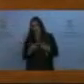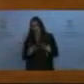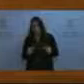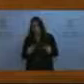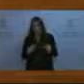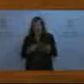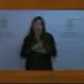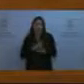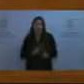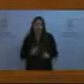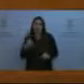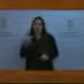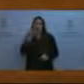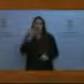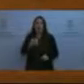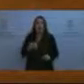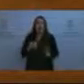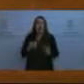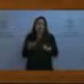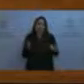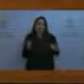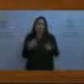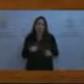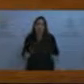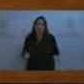año. Otros socios